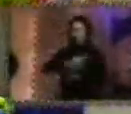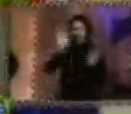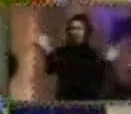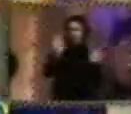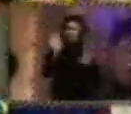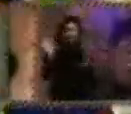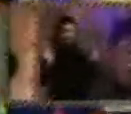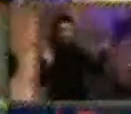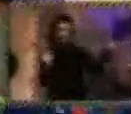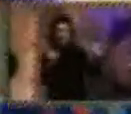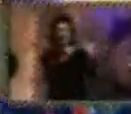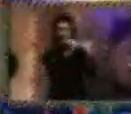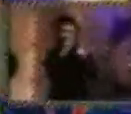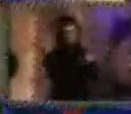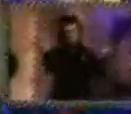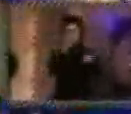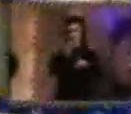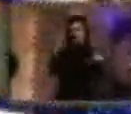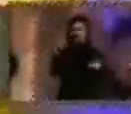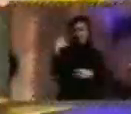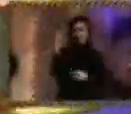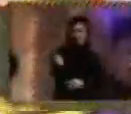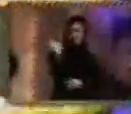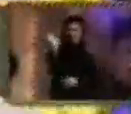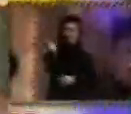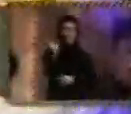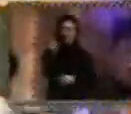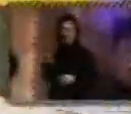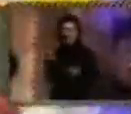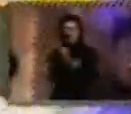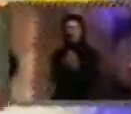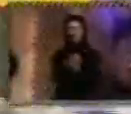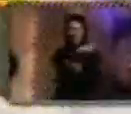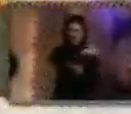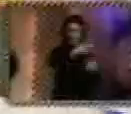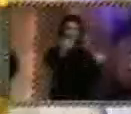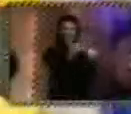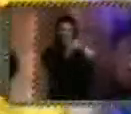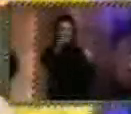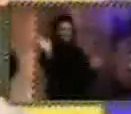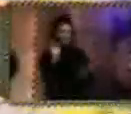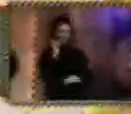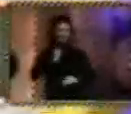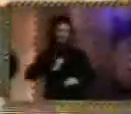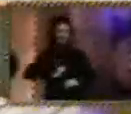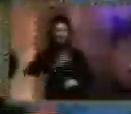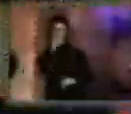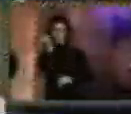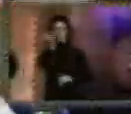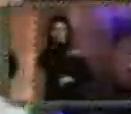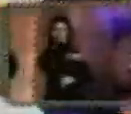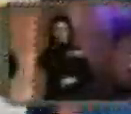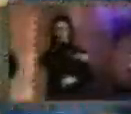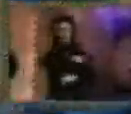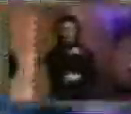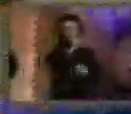son como las de allá, que son todas una porquería de piedra